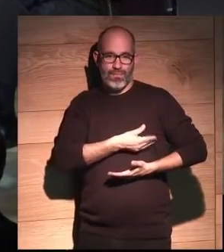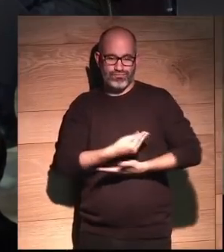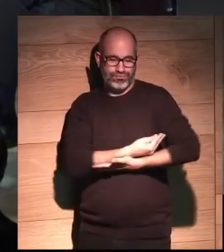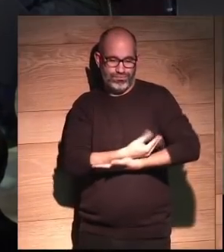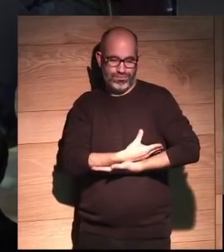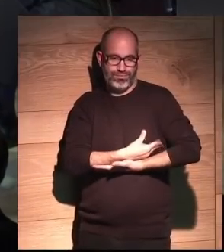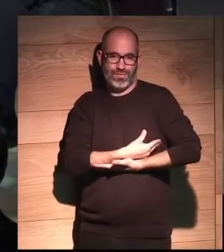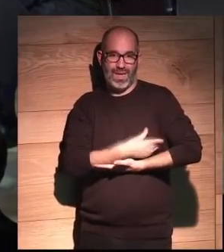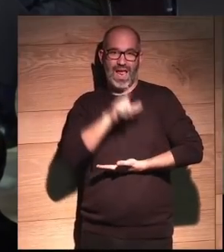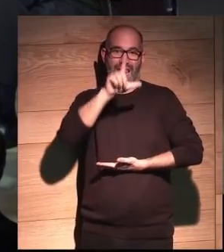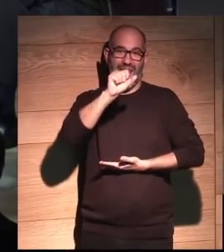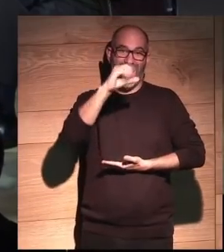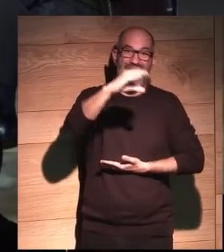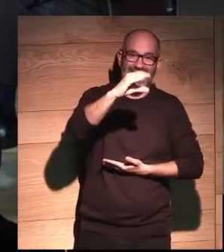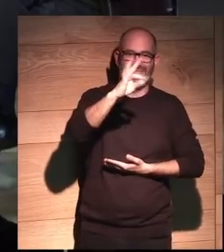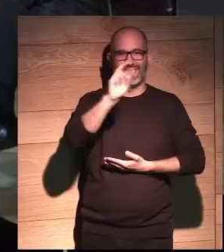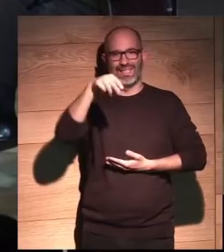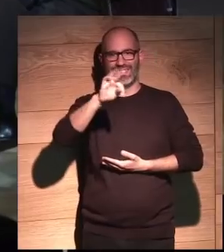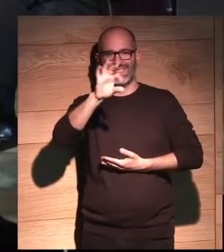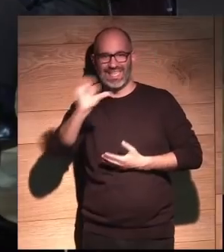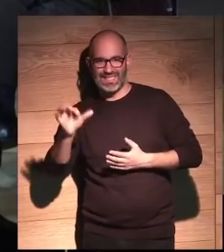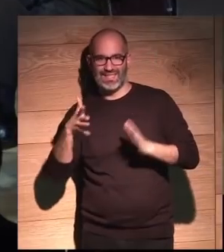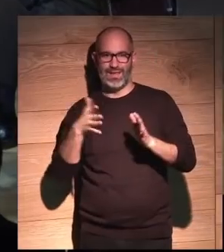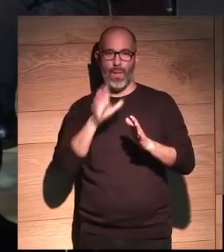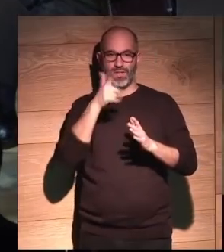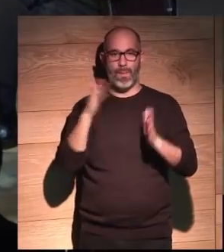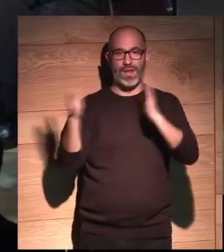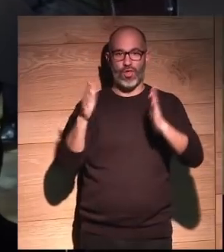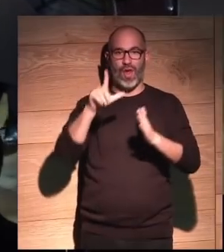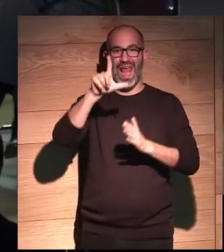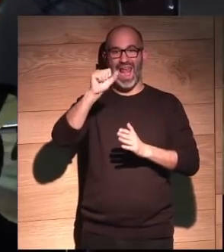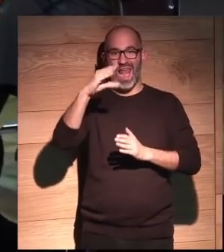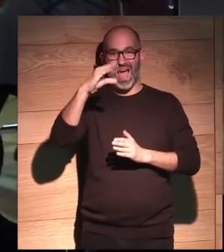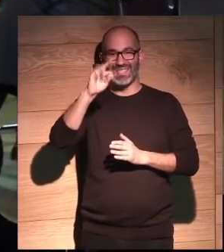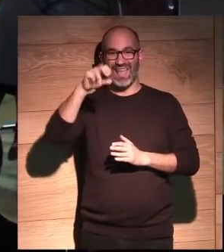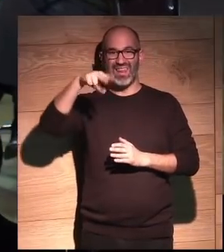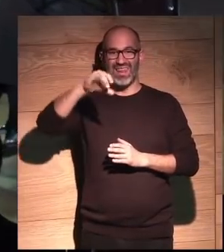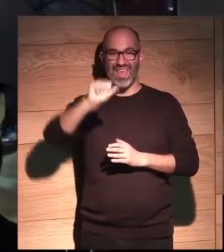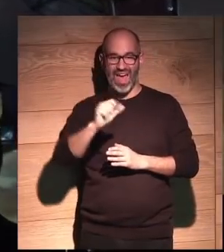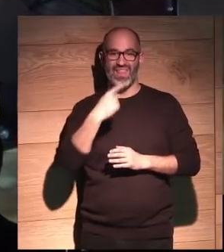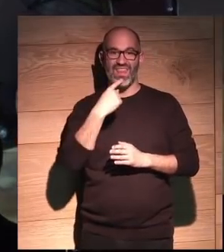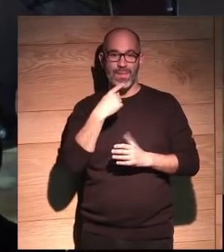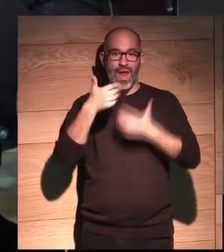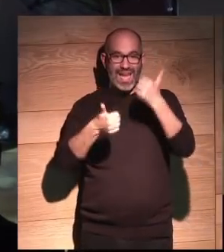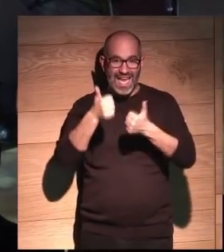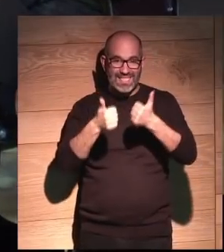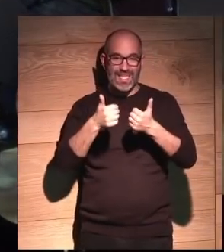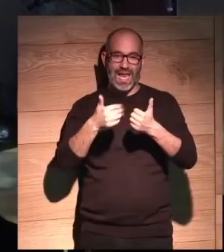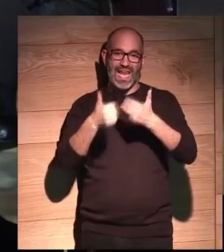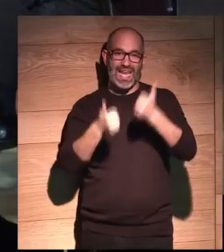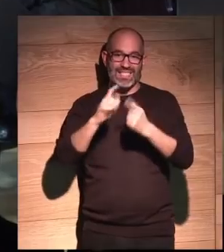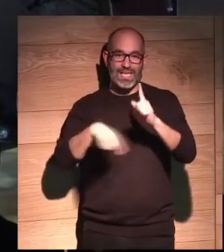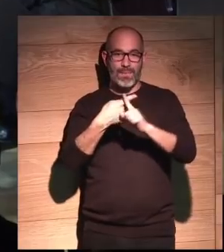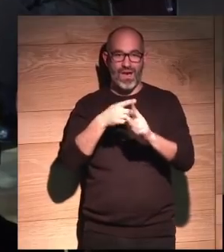son lactantes, y el periodo, claro, es la lactancia, es decir, decimos leche y a la vez, que es la forma,